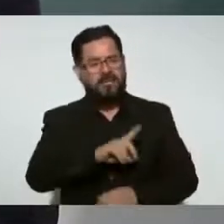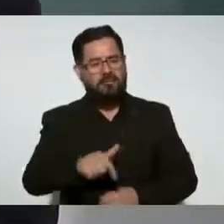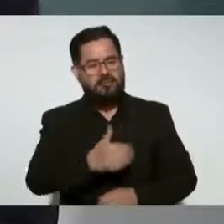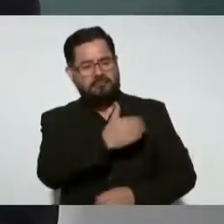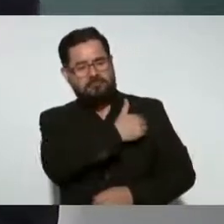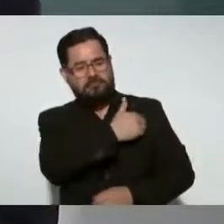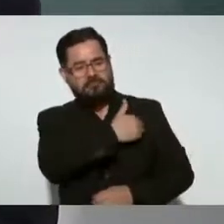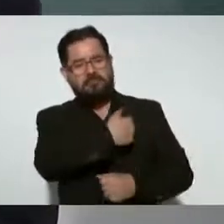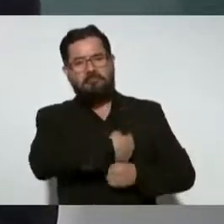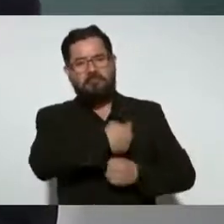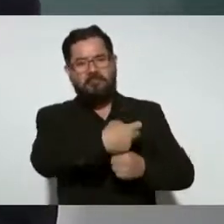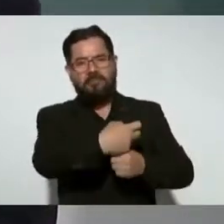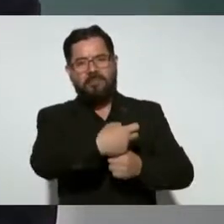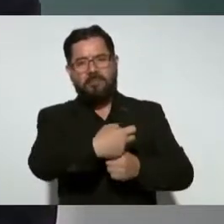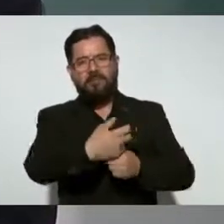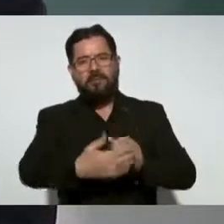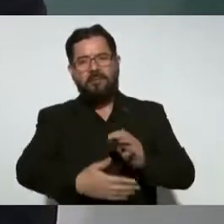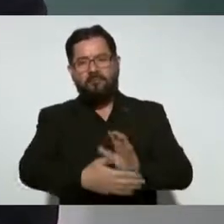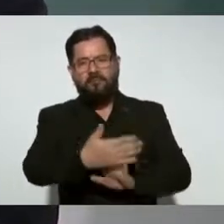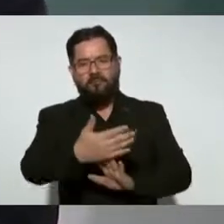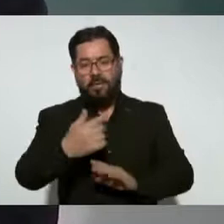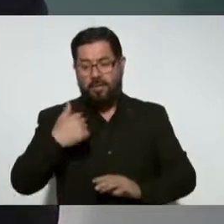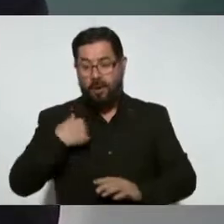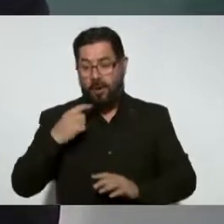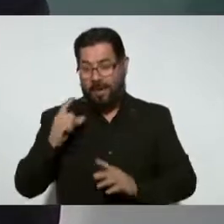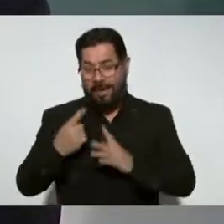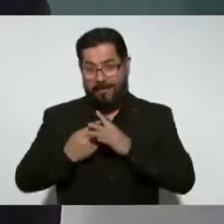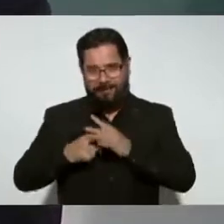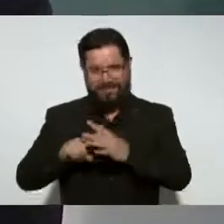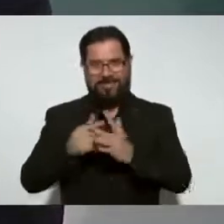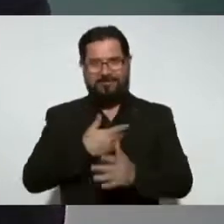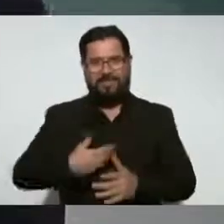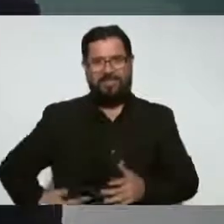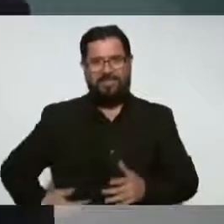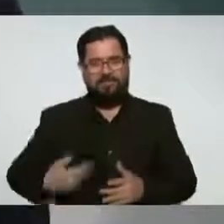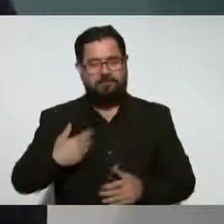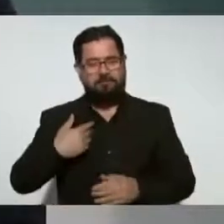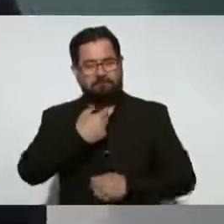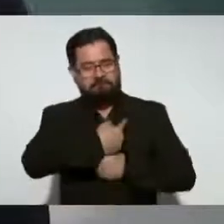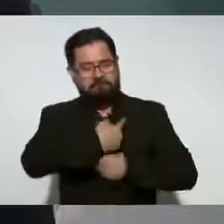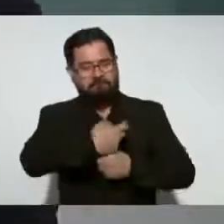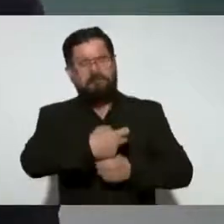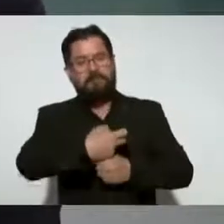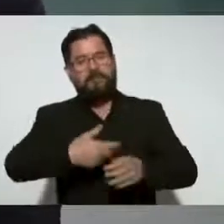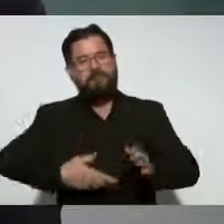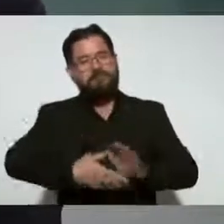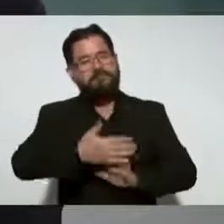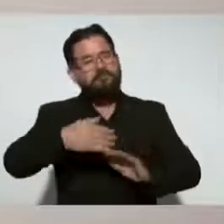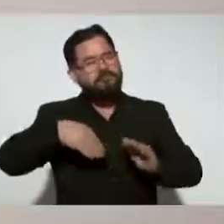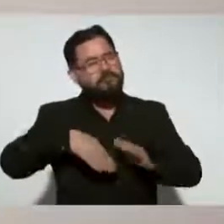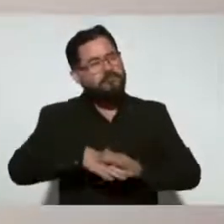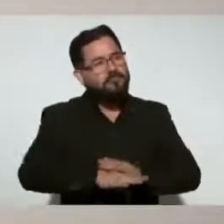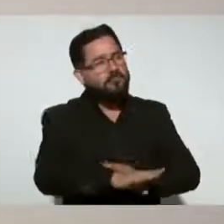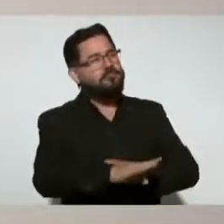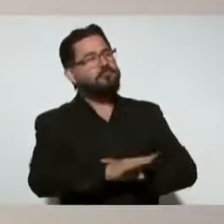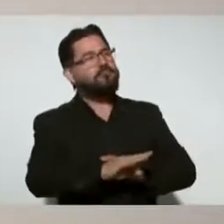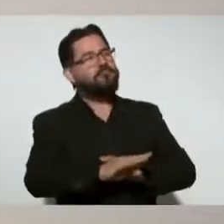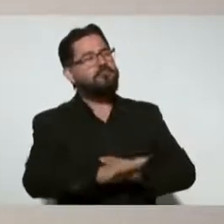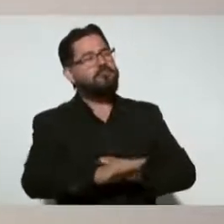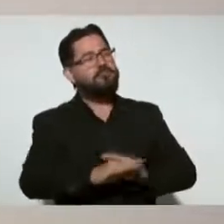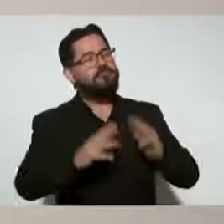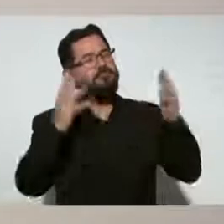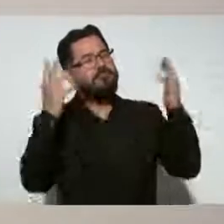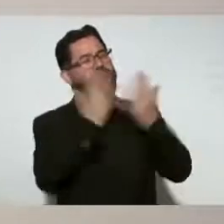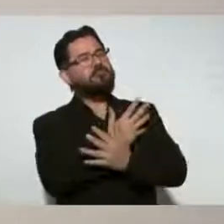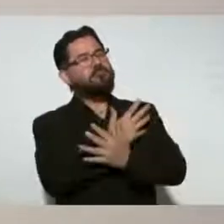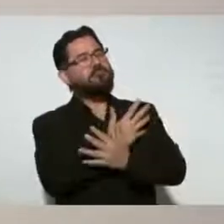visitarlo, desde el inicio del gobierno, pues nos damos cuenta de